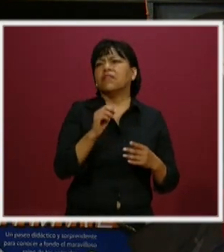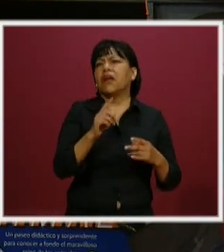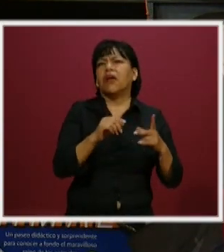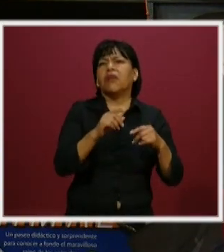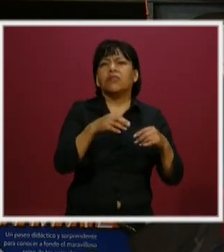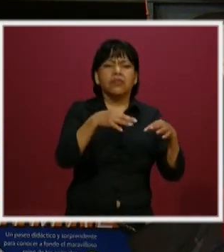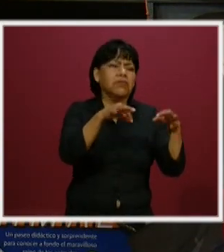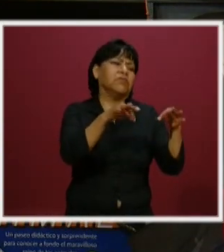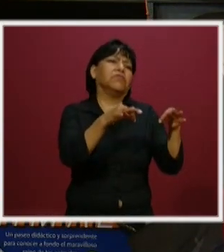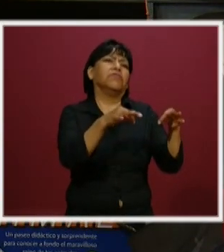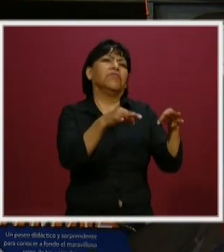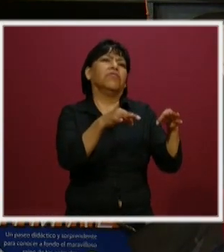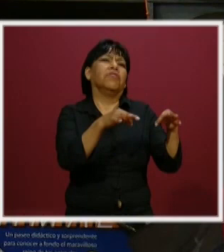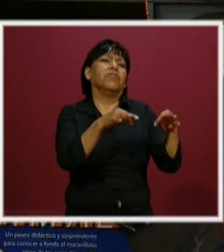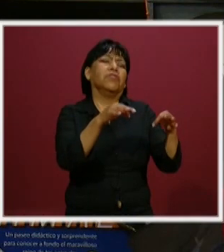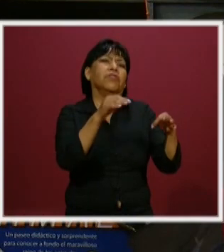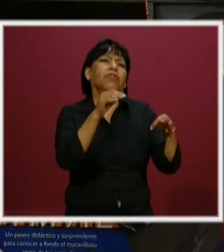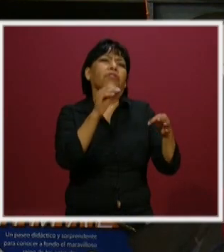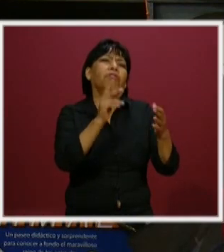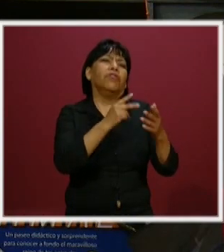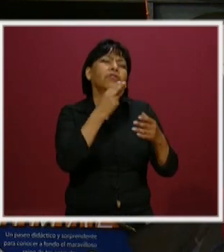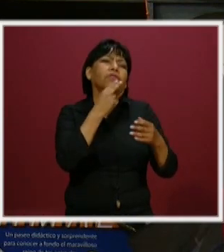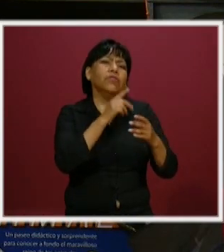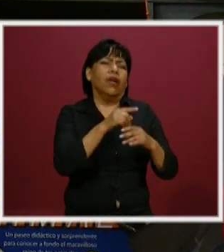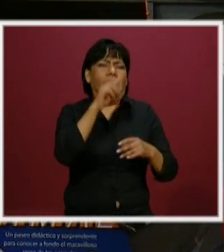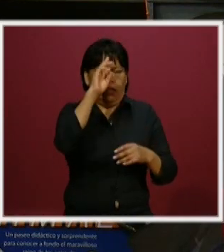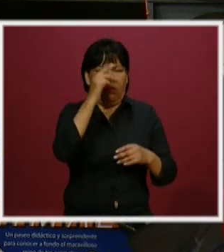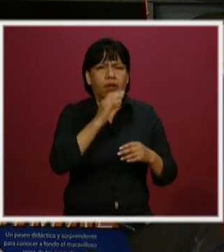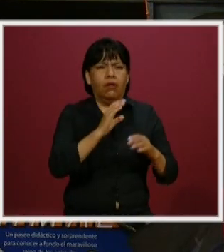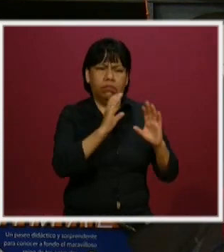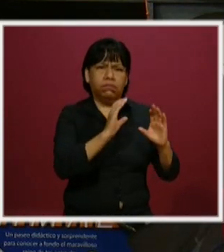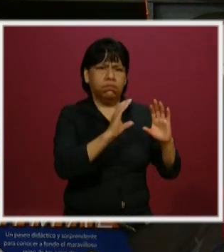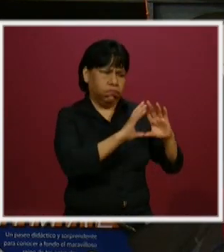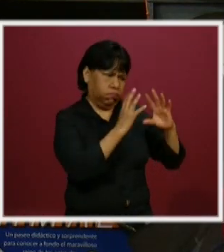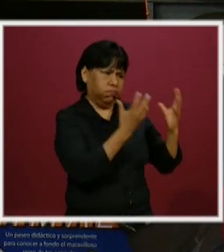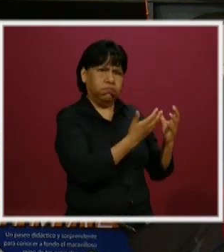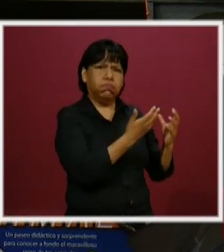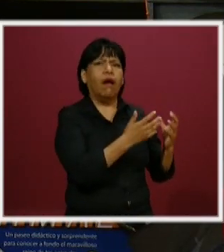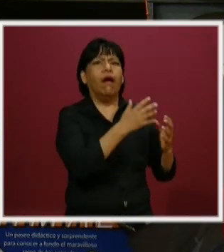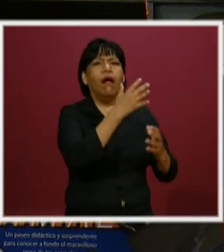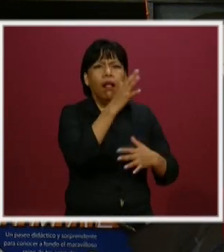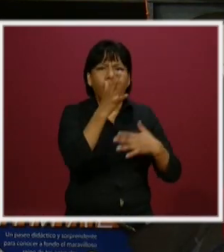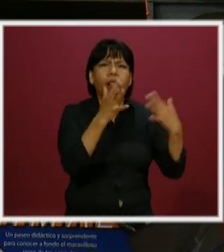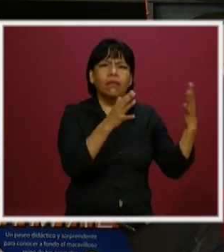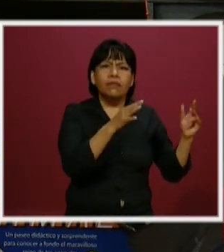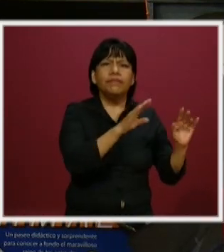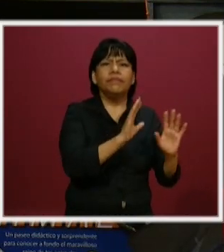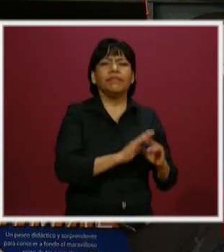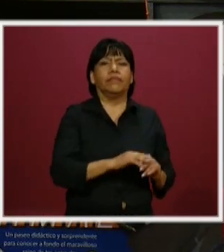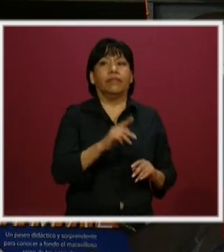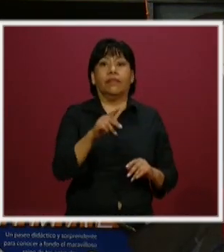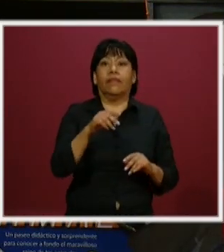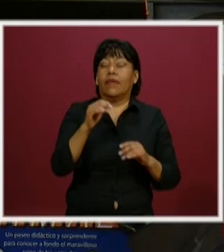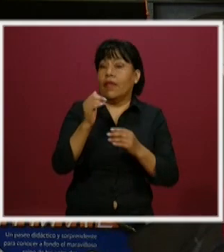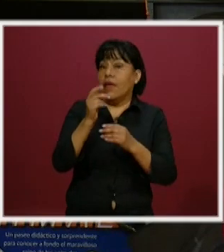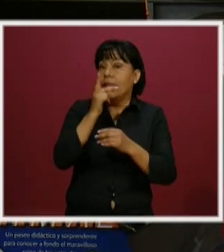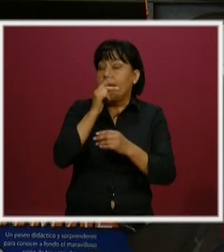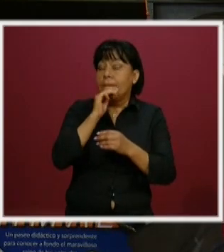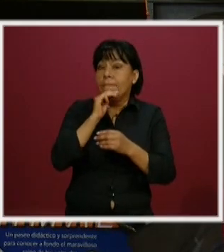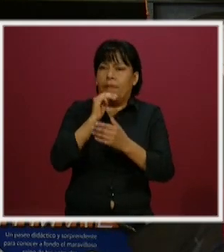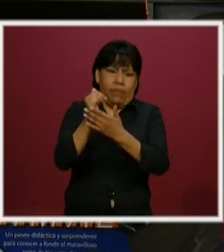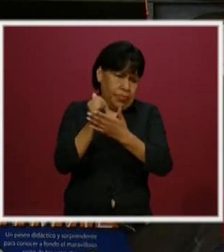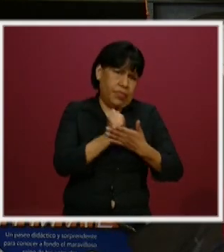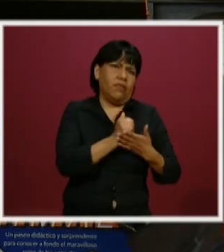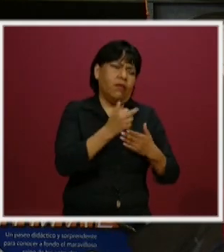hojitas recicladas recuerda que esto es para cuidar el medio ambiente de igual manera papá te puede ayudar a